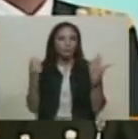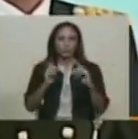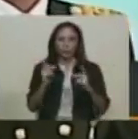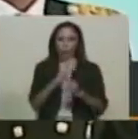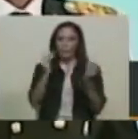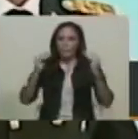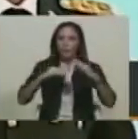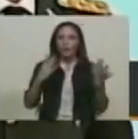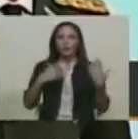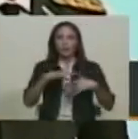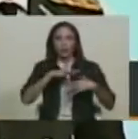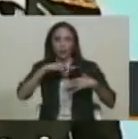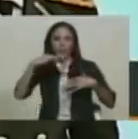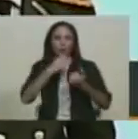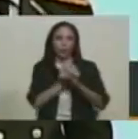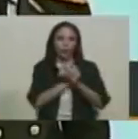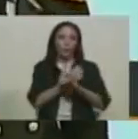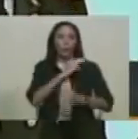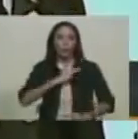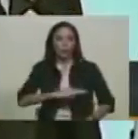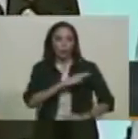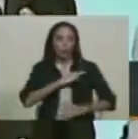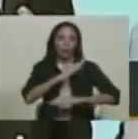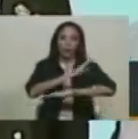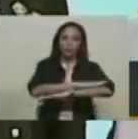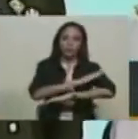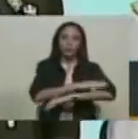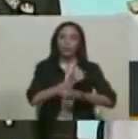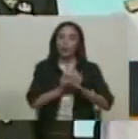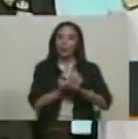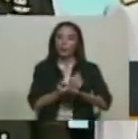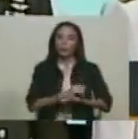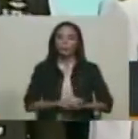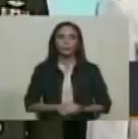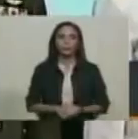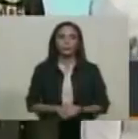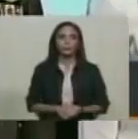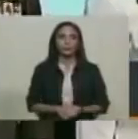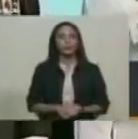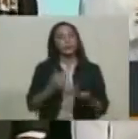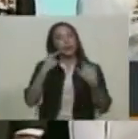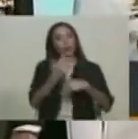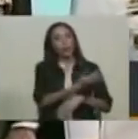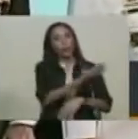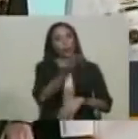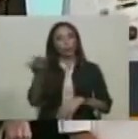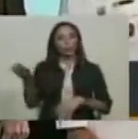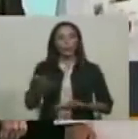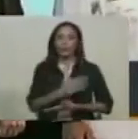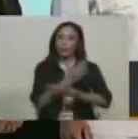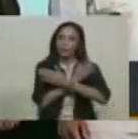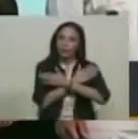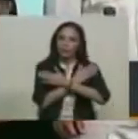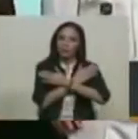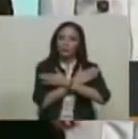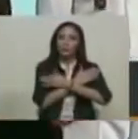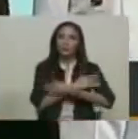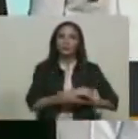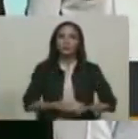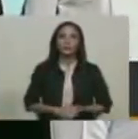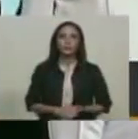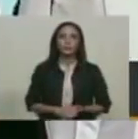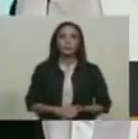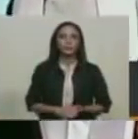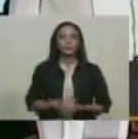la disciplina, en la moral y en el amor. Familia militar bolivariana, felicitaciones. Tienen